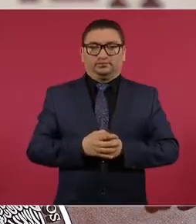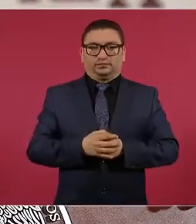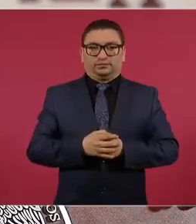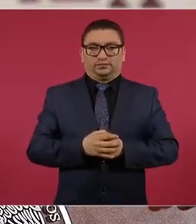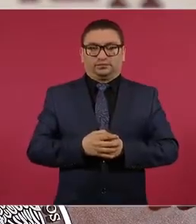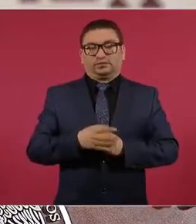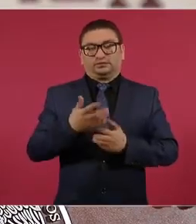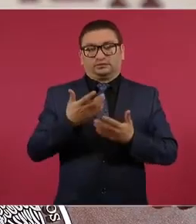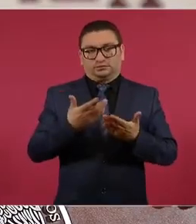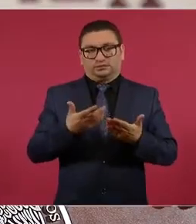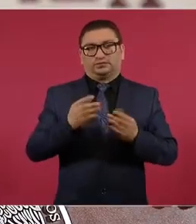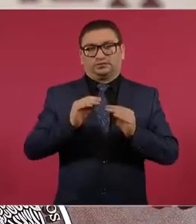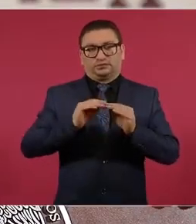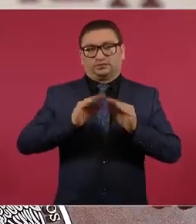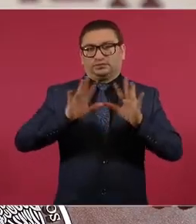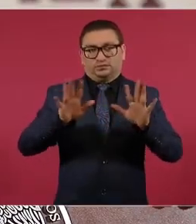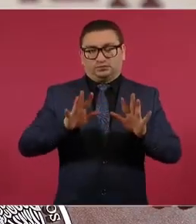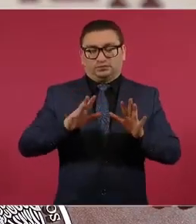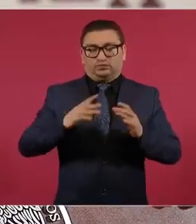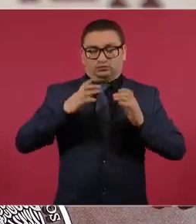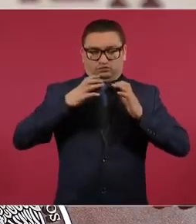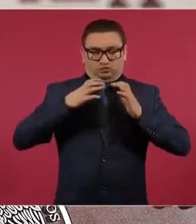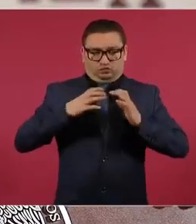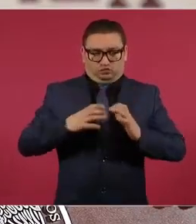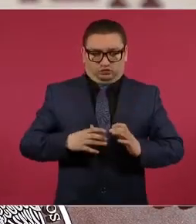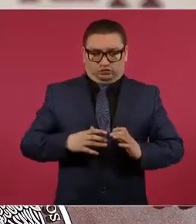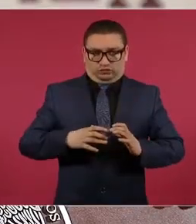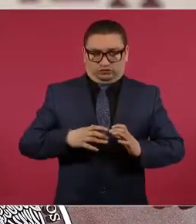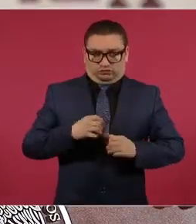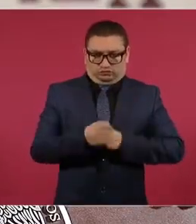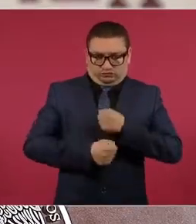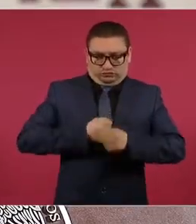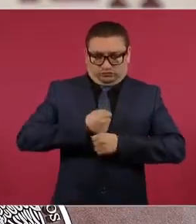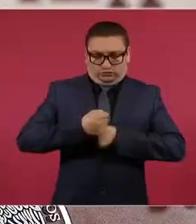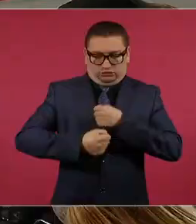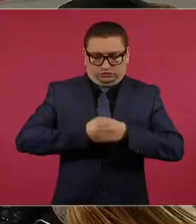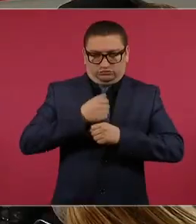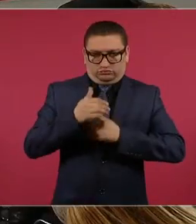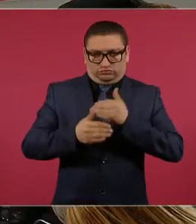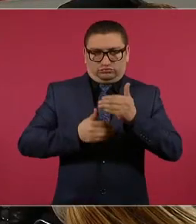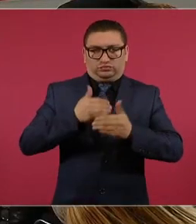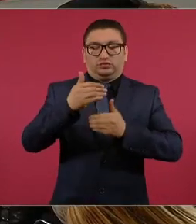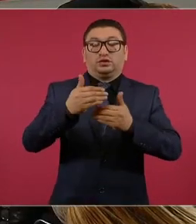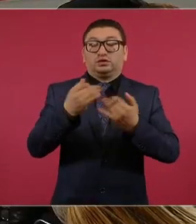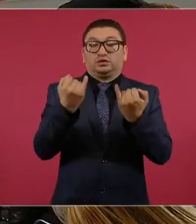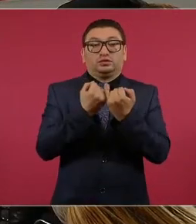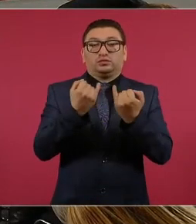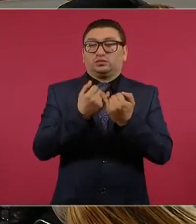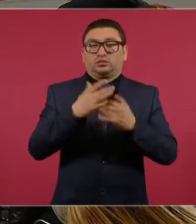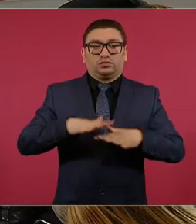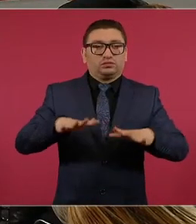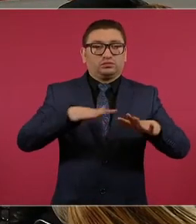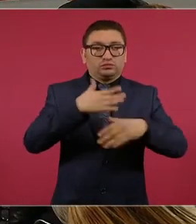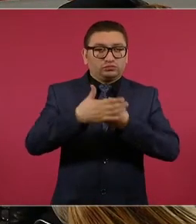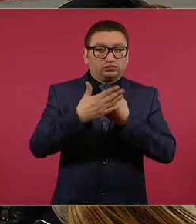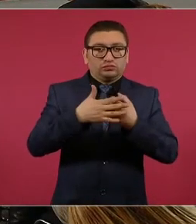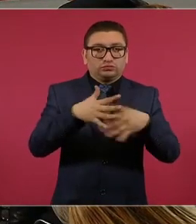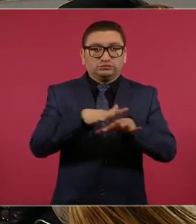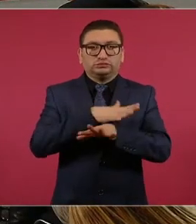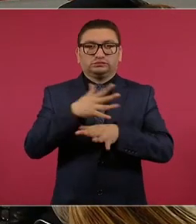recorrido también biológico que nos señala que esto va a cambiar y teníamos que estar este